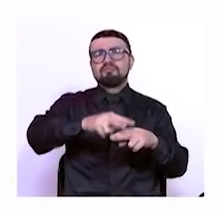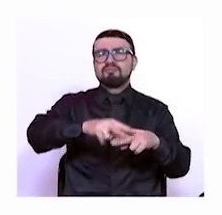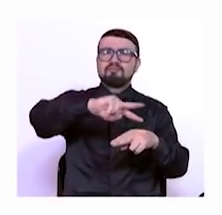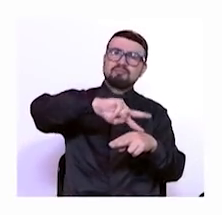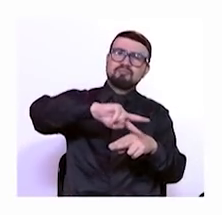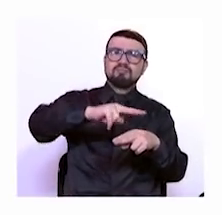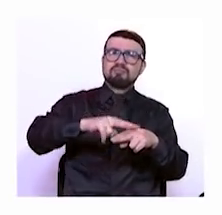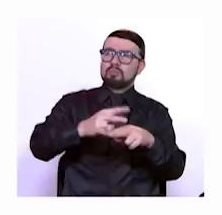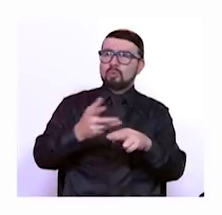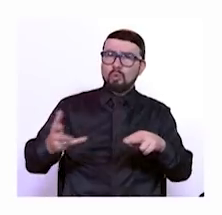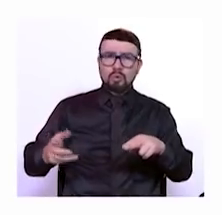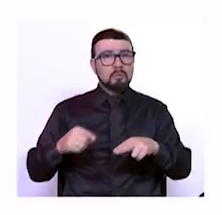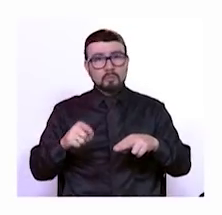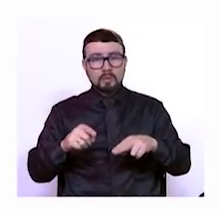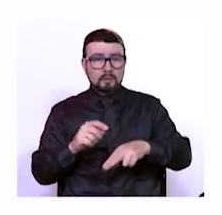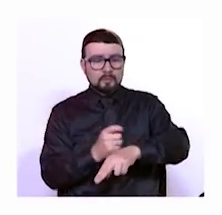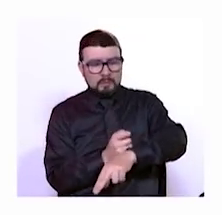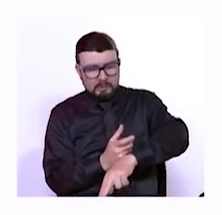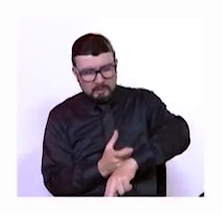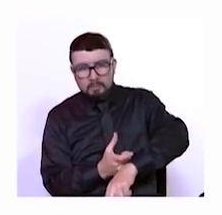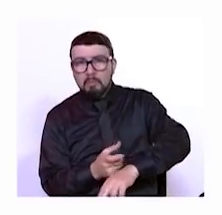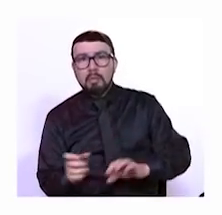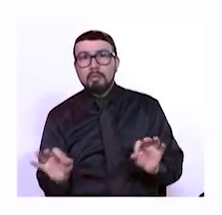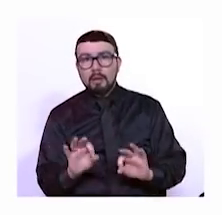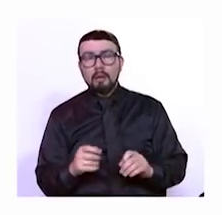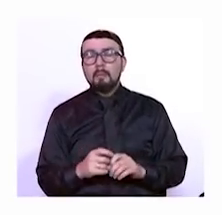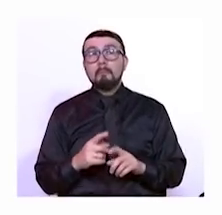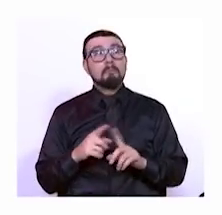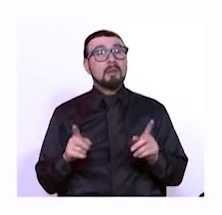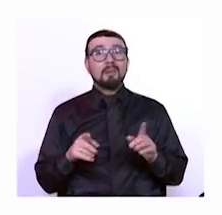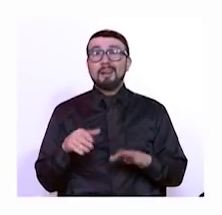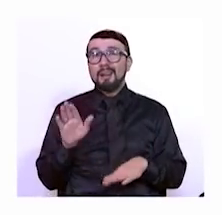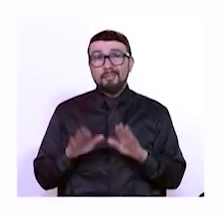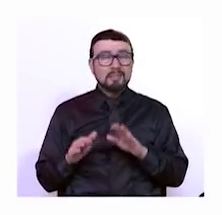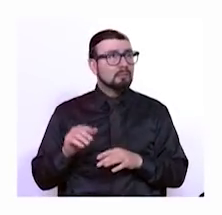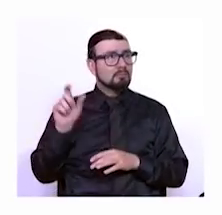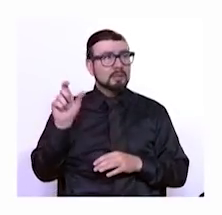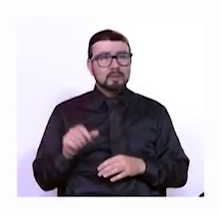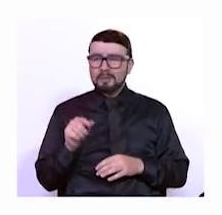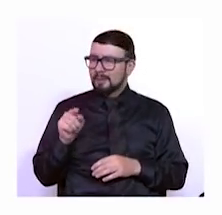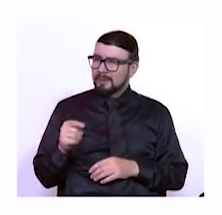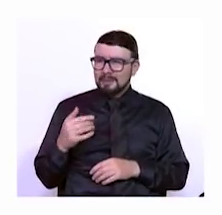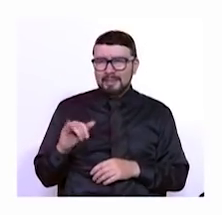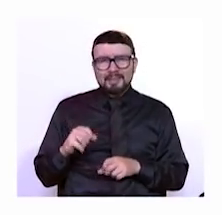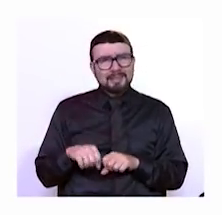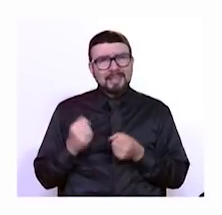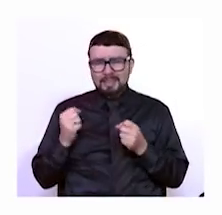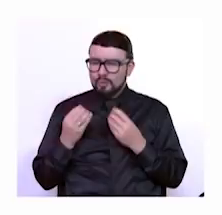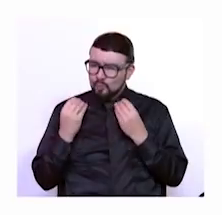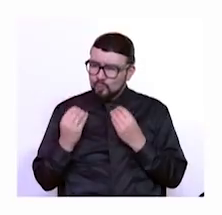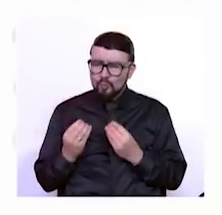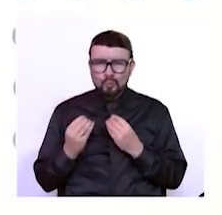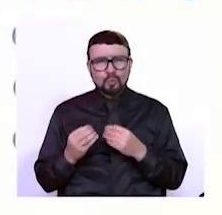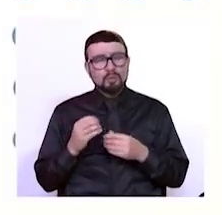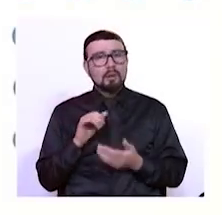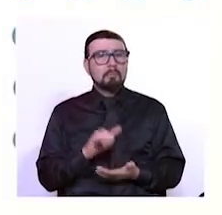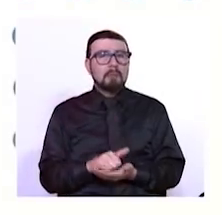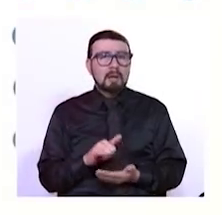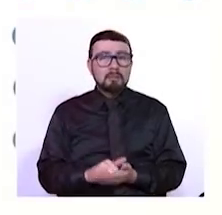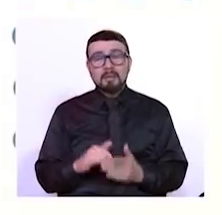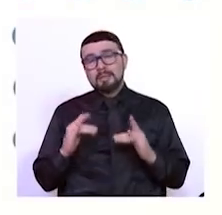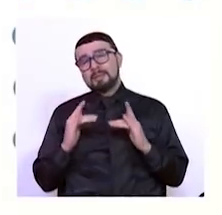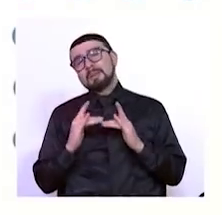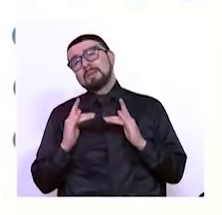estas úlceras. Sin embargo, hay casos en que el paciente está tan deteriorado, tan postrado, que es